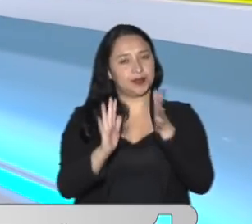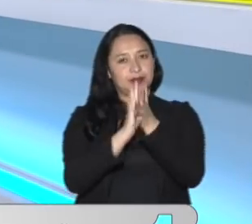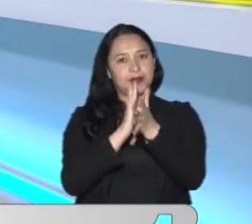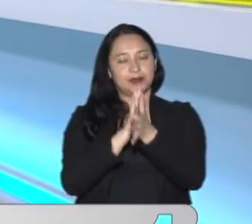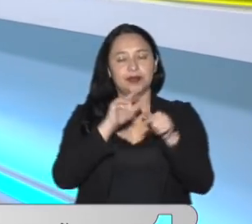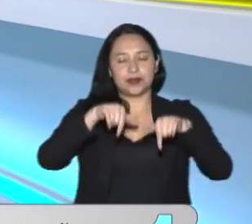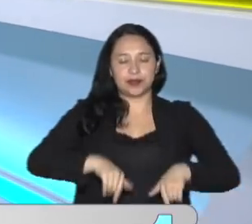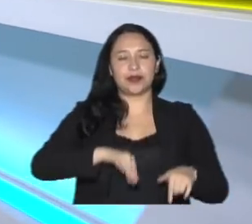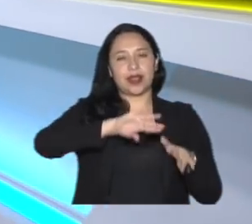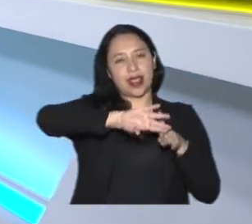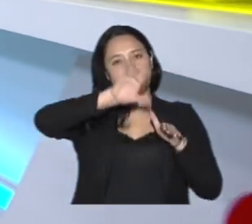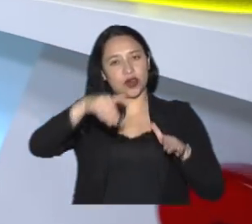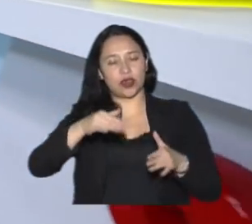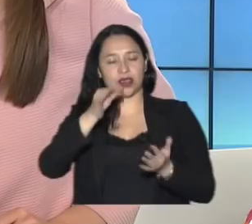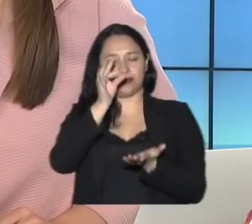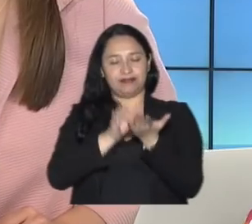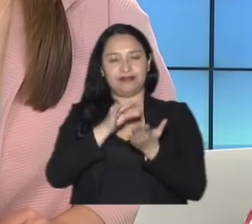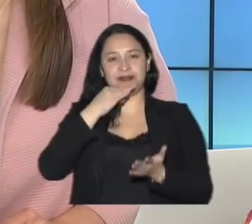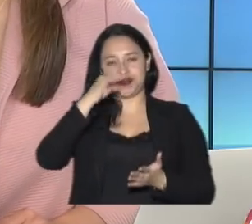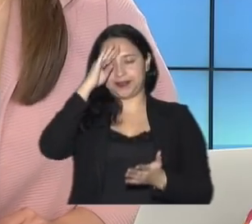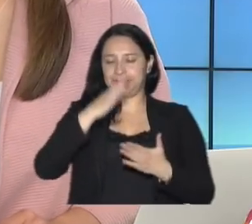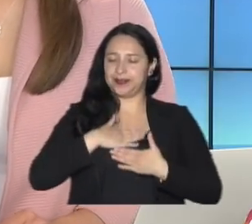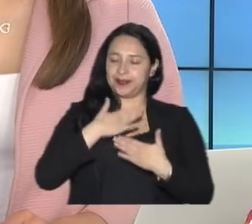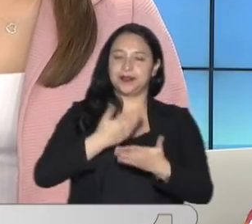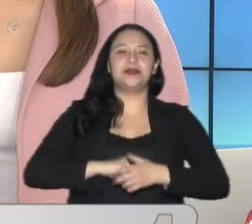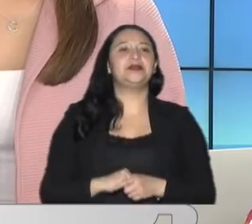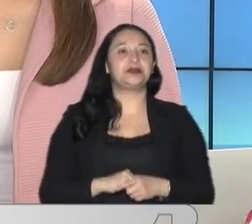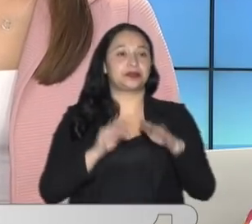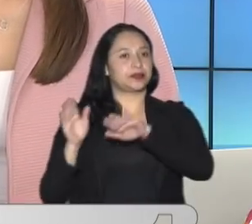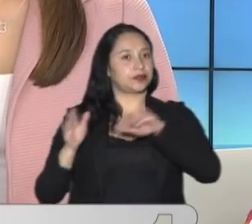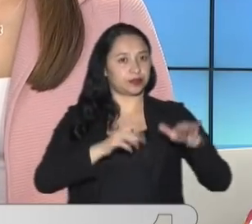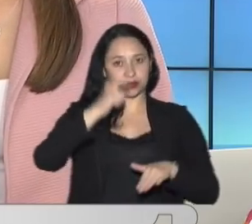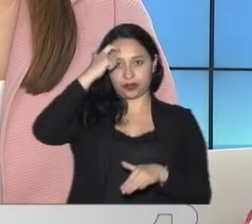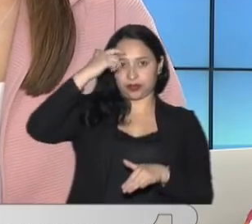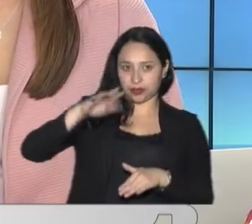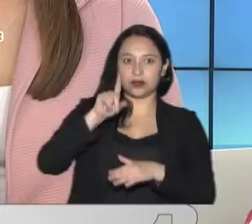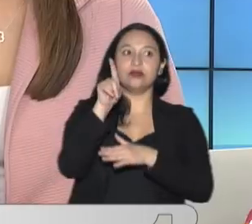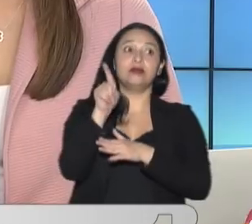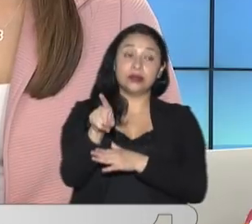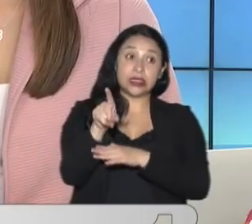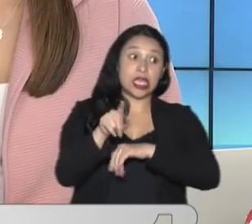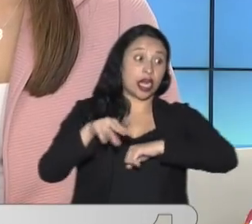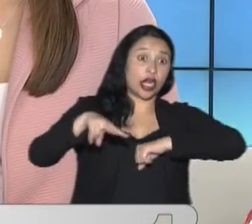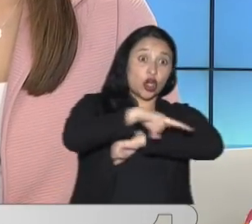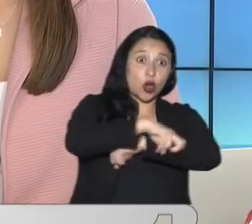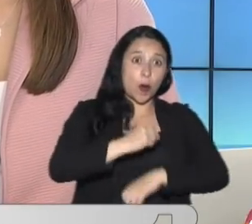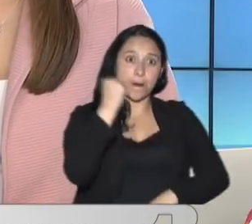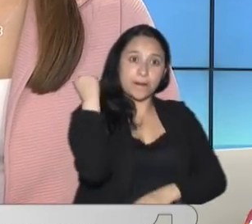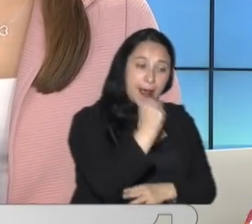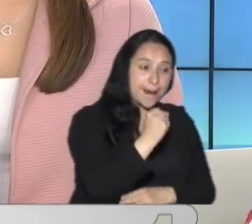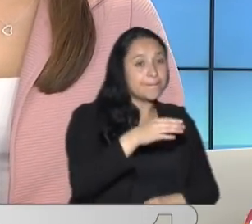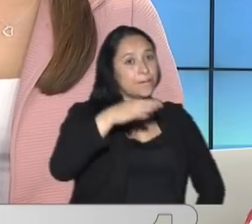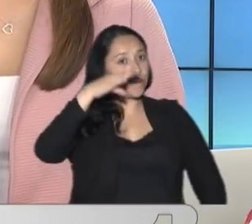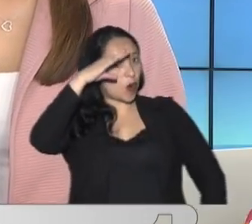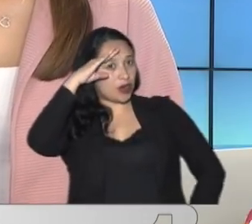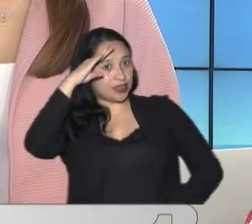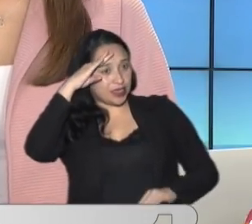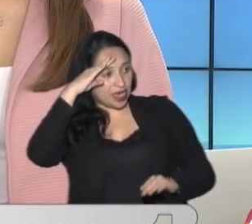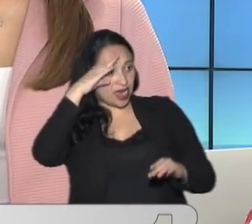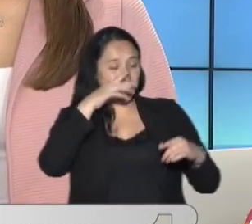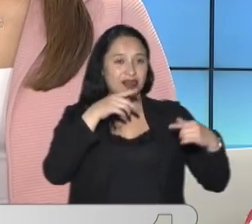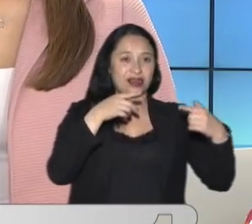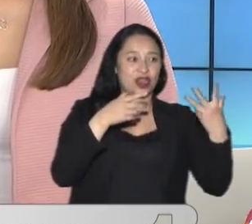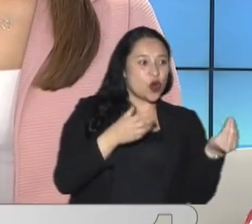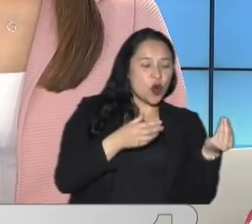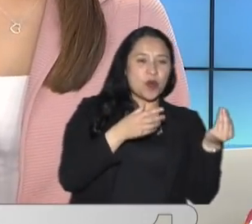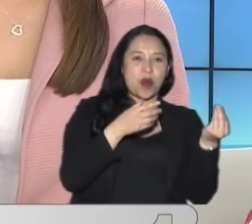la capital antioqueña. Así es, Yusy, muchísimas gracias. Y en Cartagena, en un intento de atraco, policías y delincuentes se enfrentaron a bala. Uno